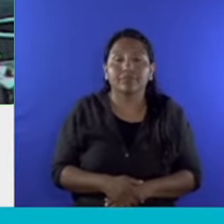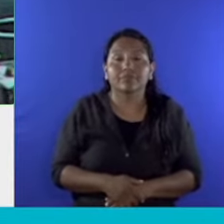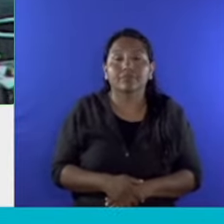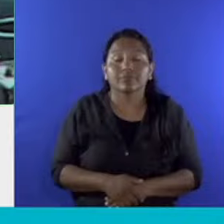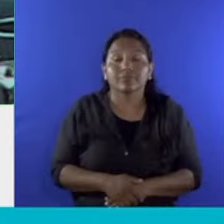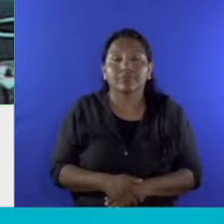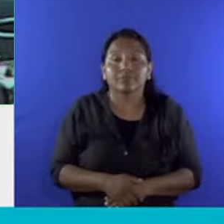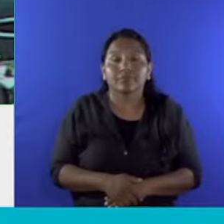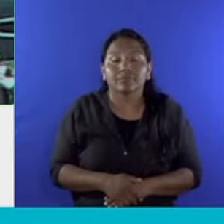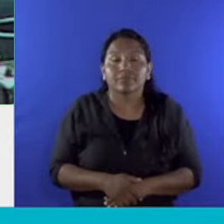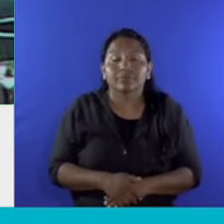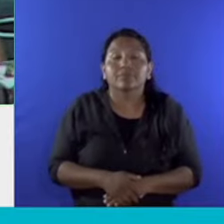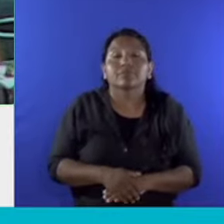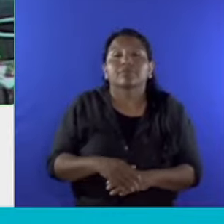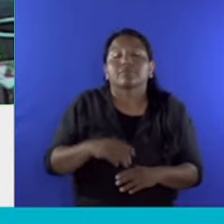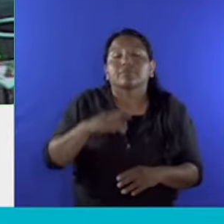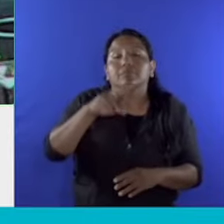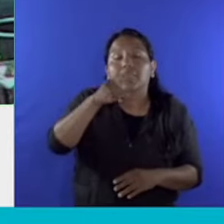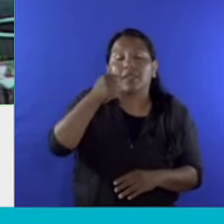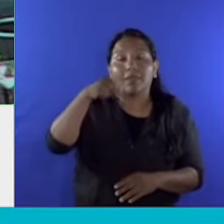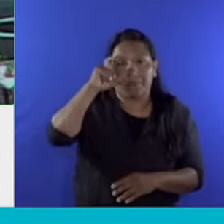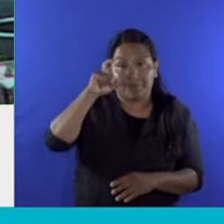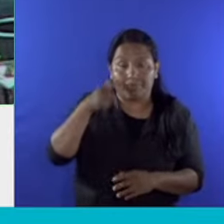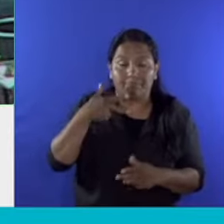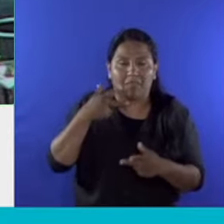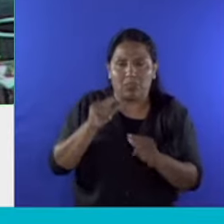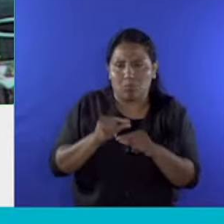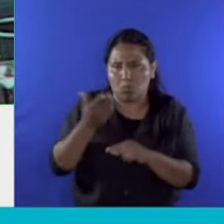CAME señaló hace muy poco,